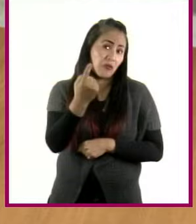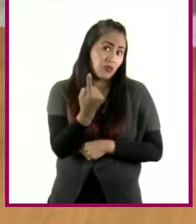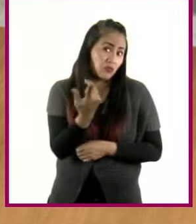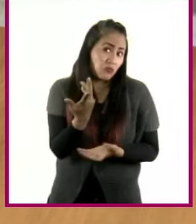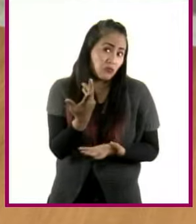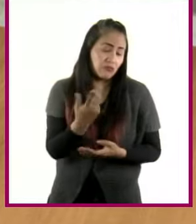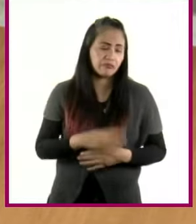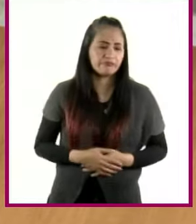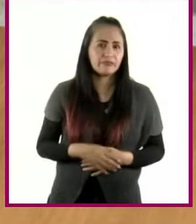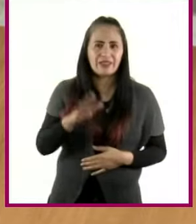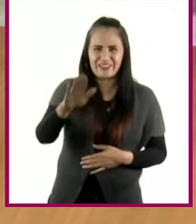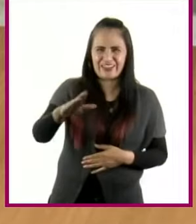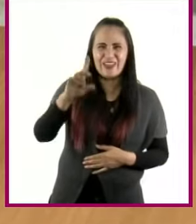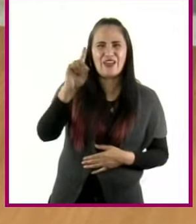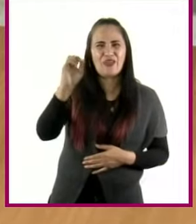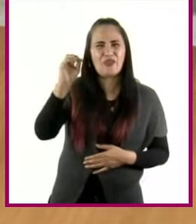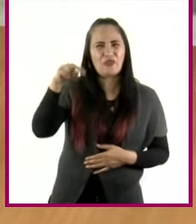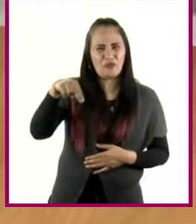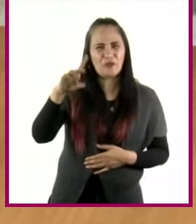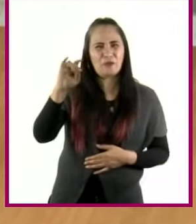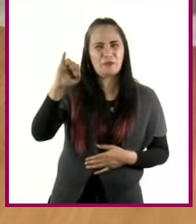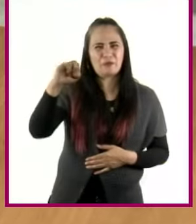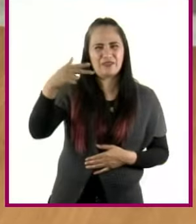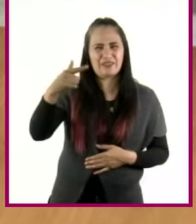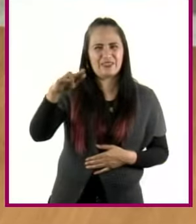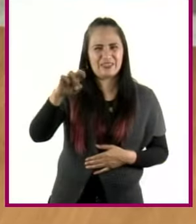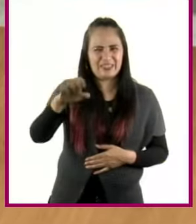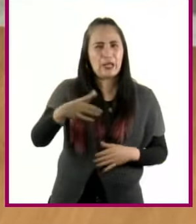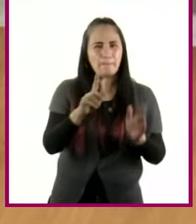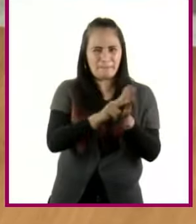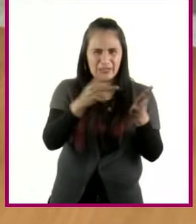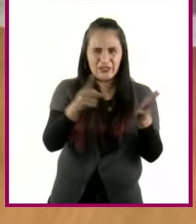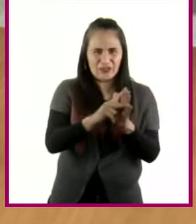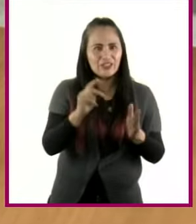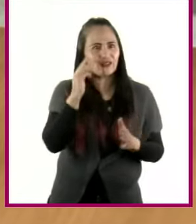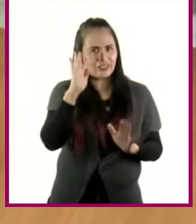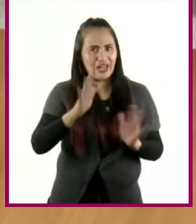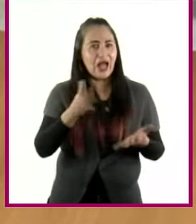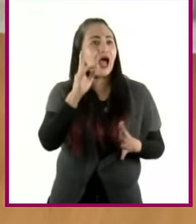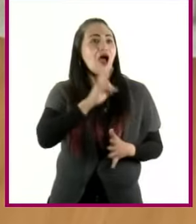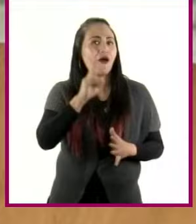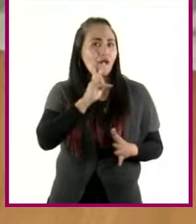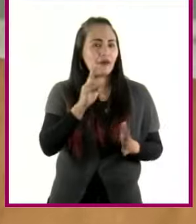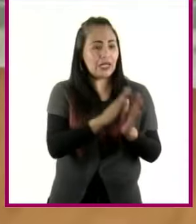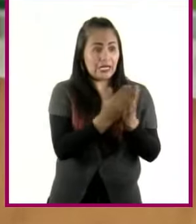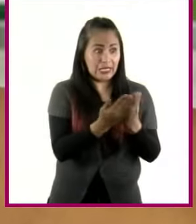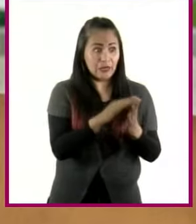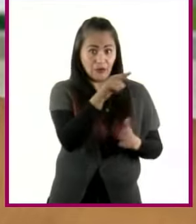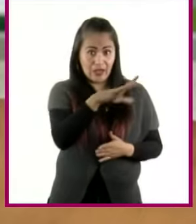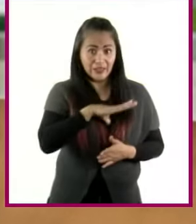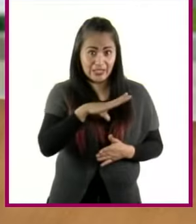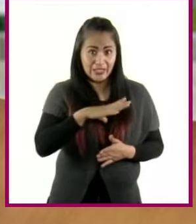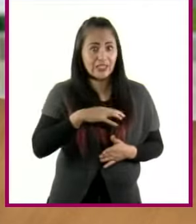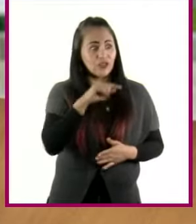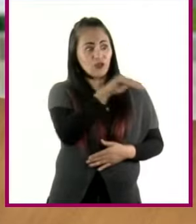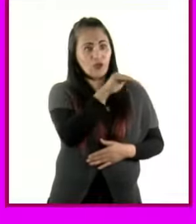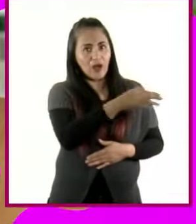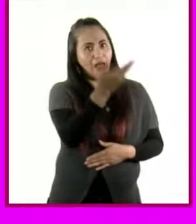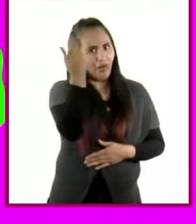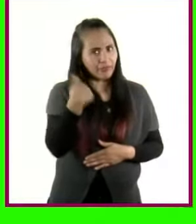Mira, don Miguel ya abrió el puesto de periódicos. Vamos a ver si me consiguió el libro que le encargué. Vamos. Acompáñame. ¿Qué libro le